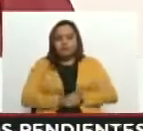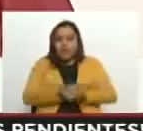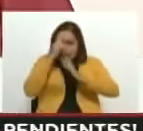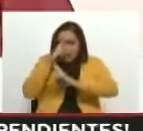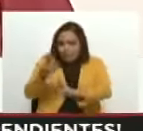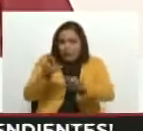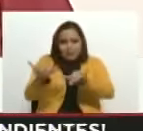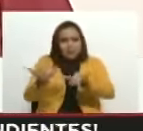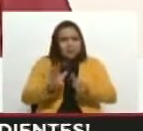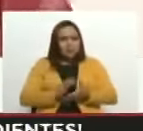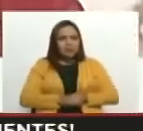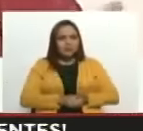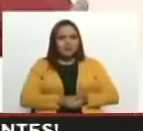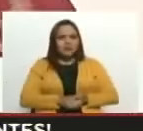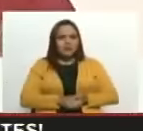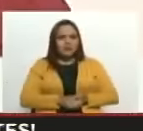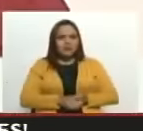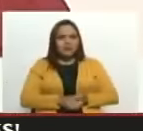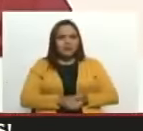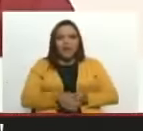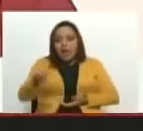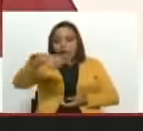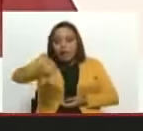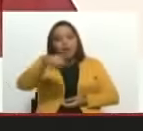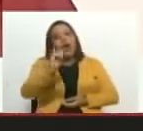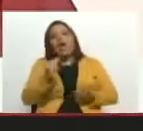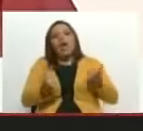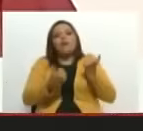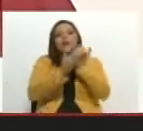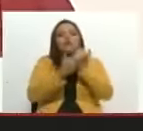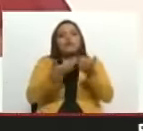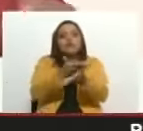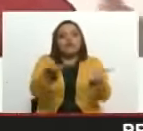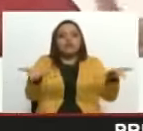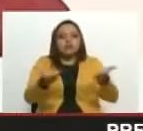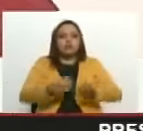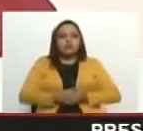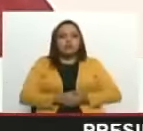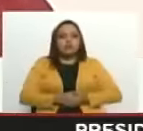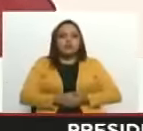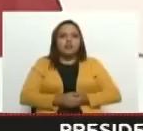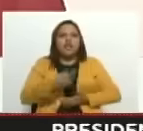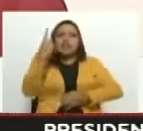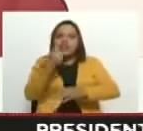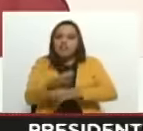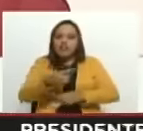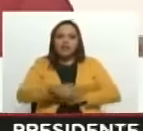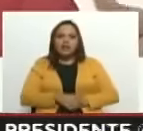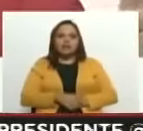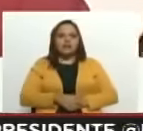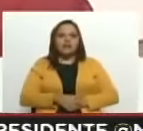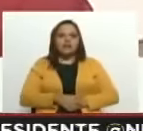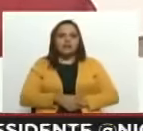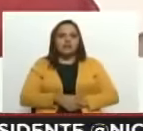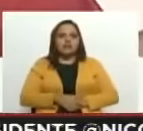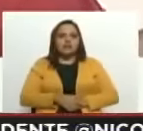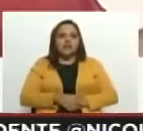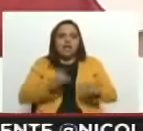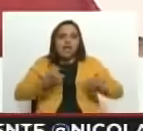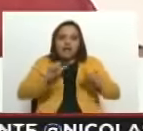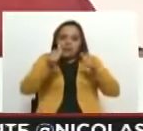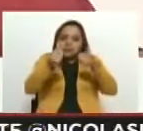Respeten a los que creyeron en eso y deberían partir de lo que